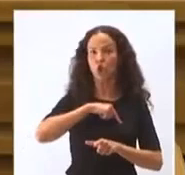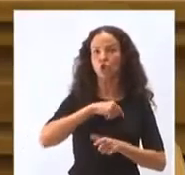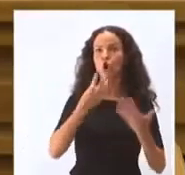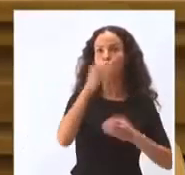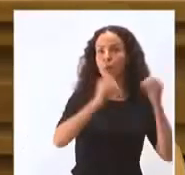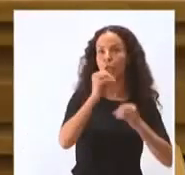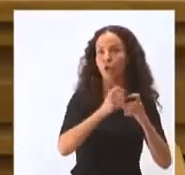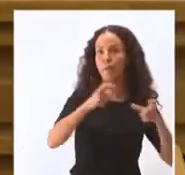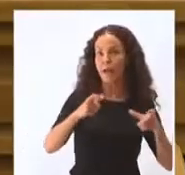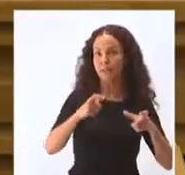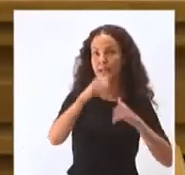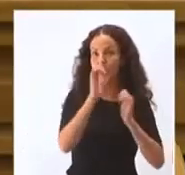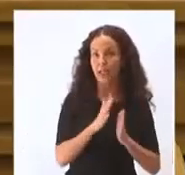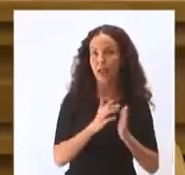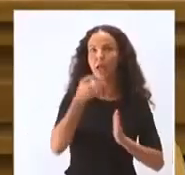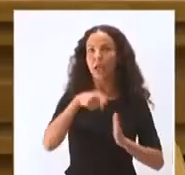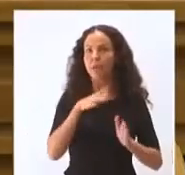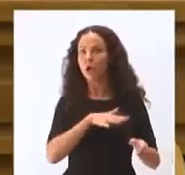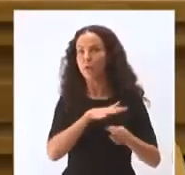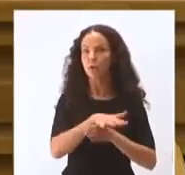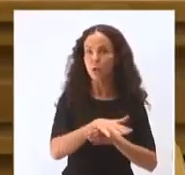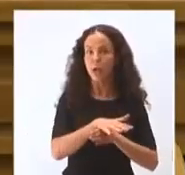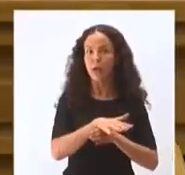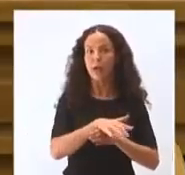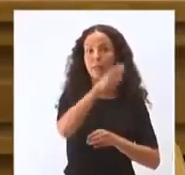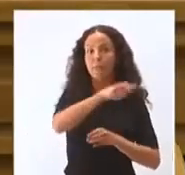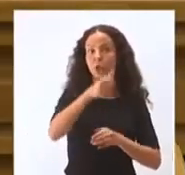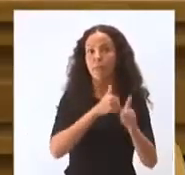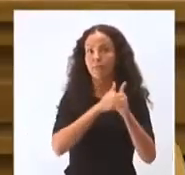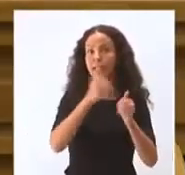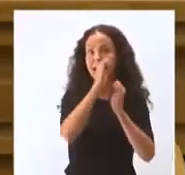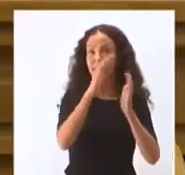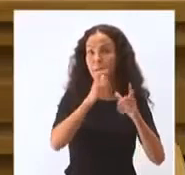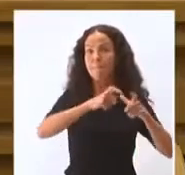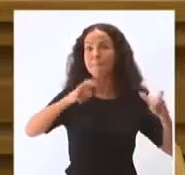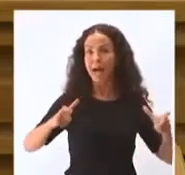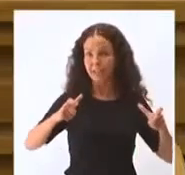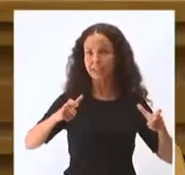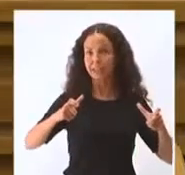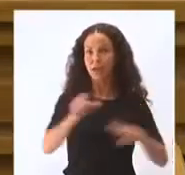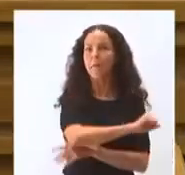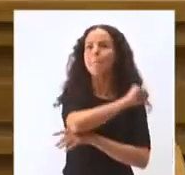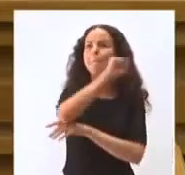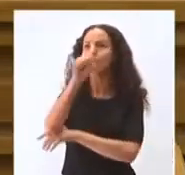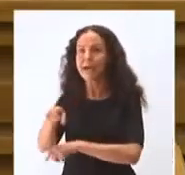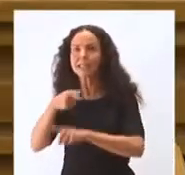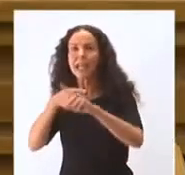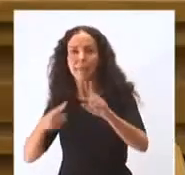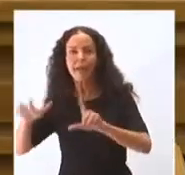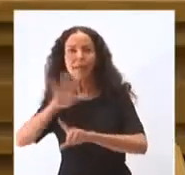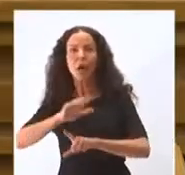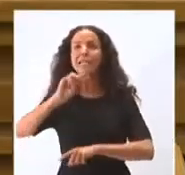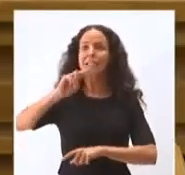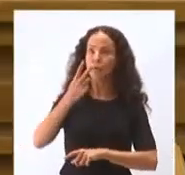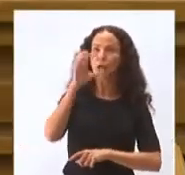sexta comunidad autónoma con mayor cobertura de personas dependientes atendidas y evidente por encima de la media nacional somos la segunda